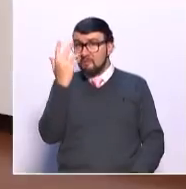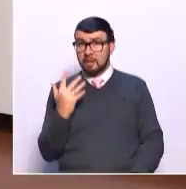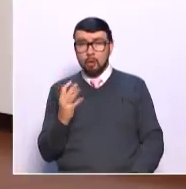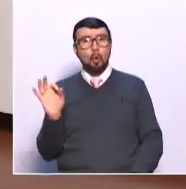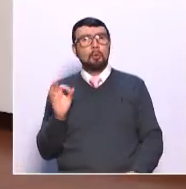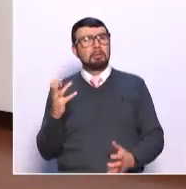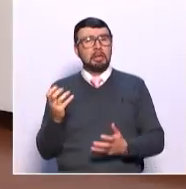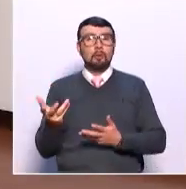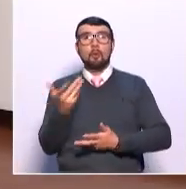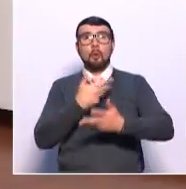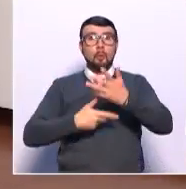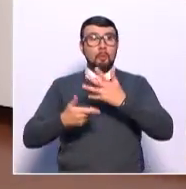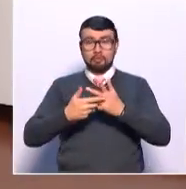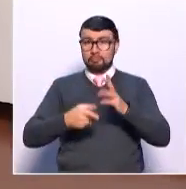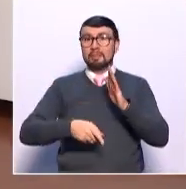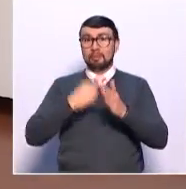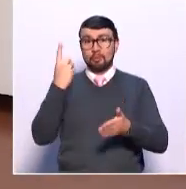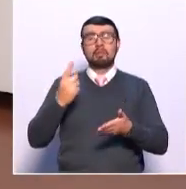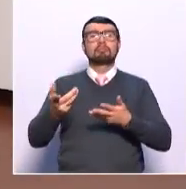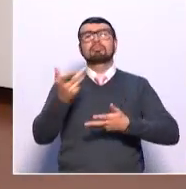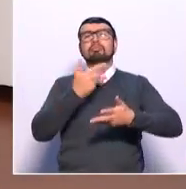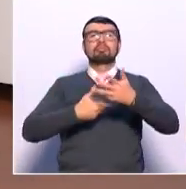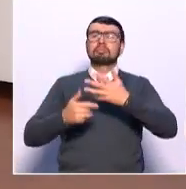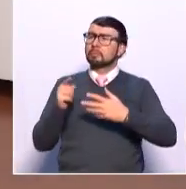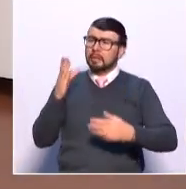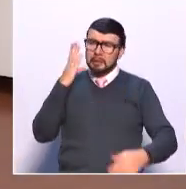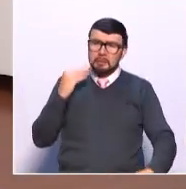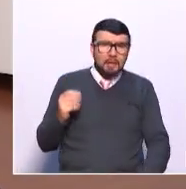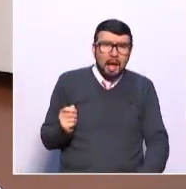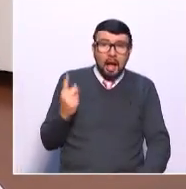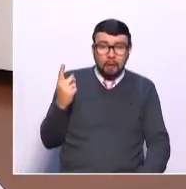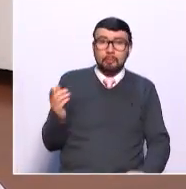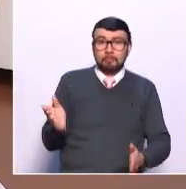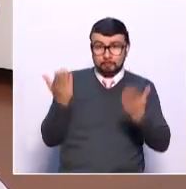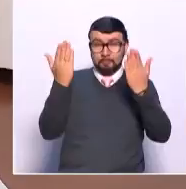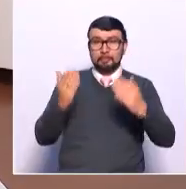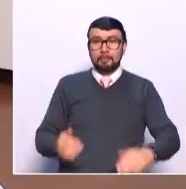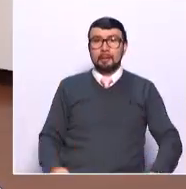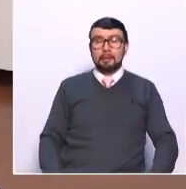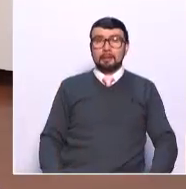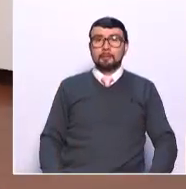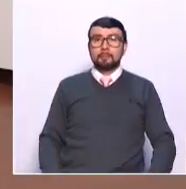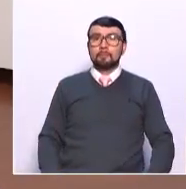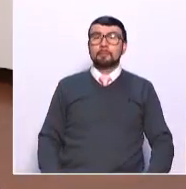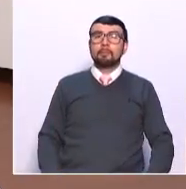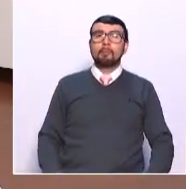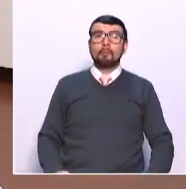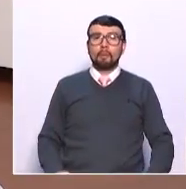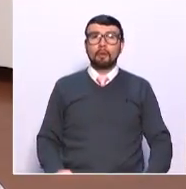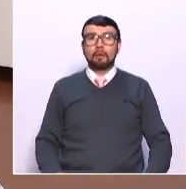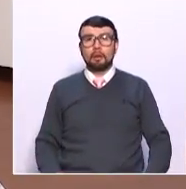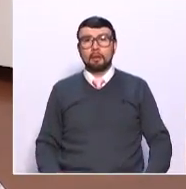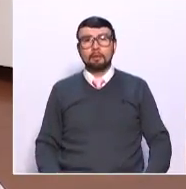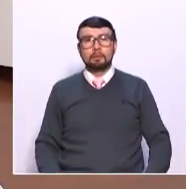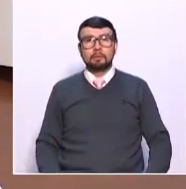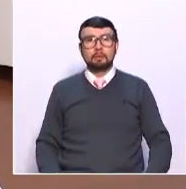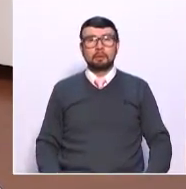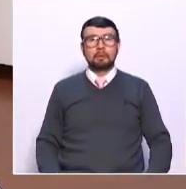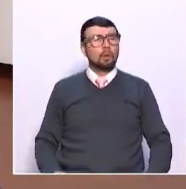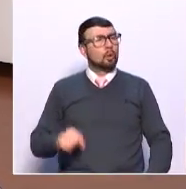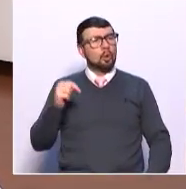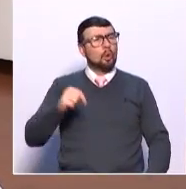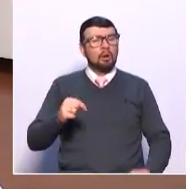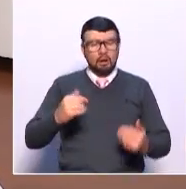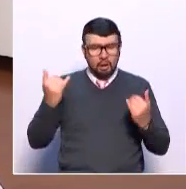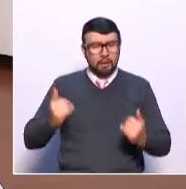compartir en directo con nosotros una experiencia bueno doctor gordon de que cuál es la principal motivación hoy en